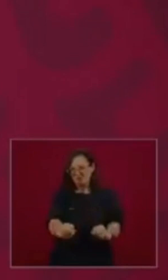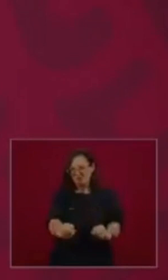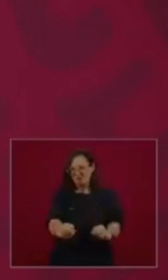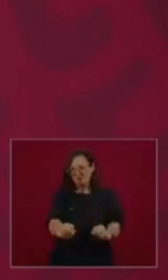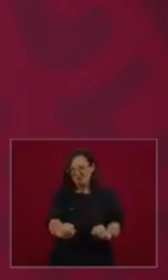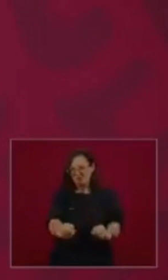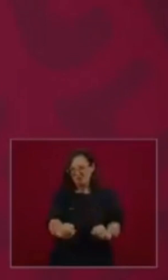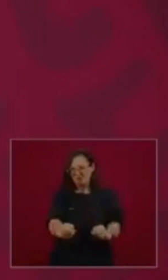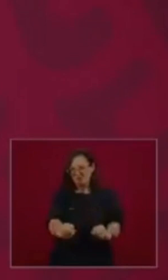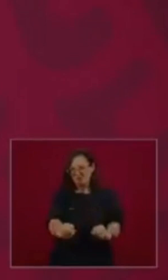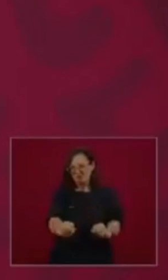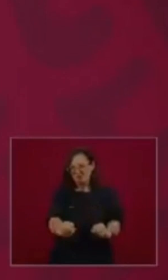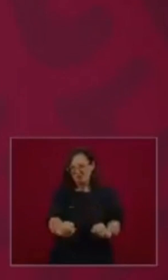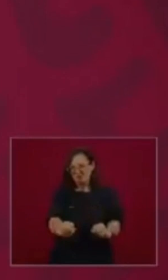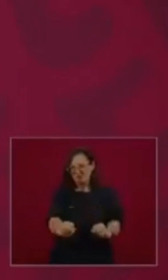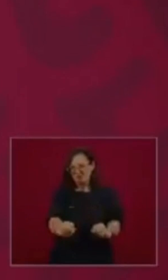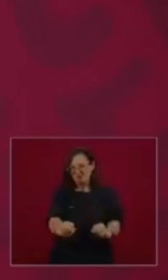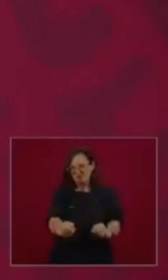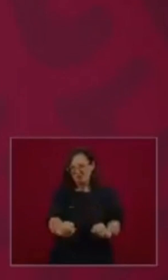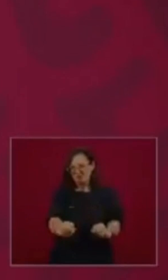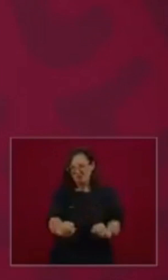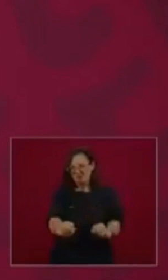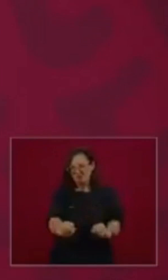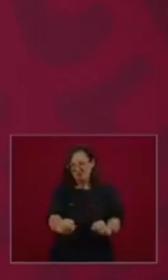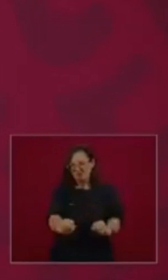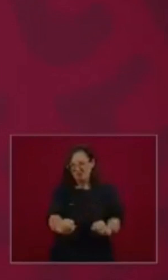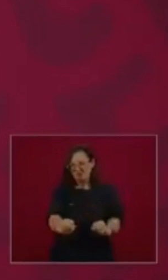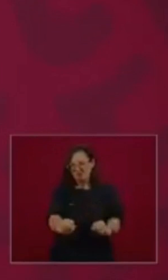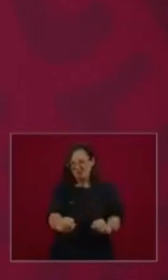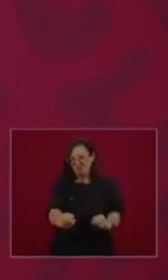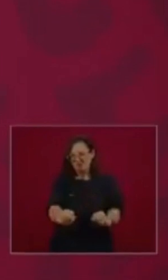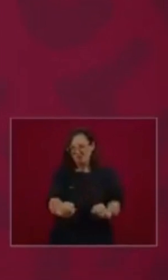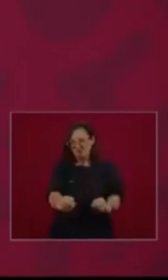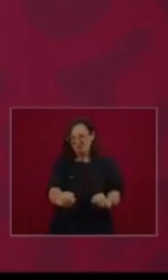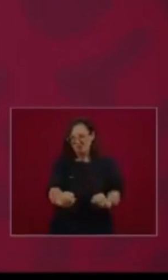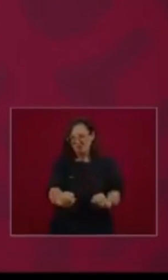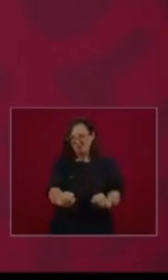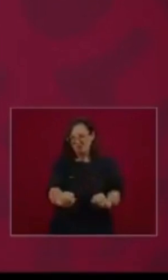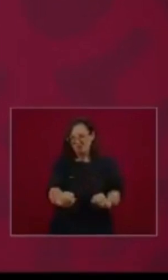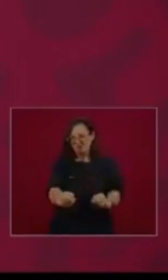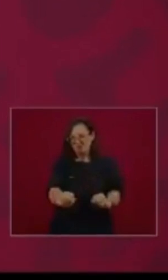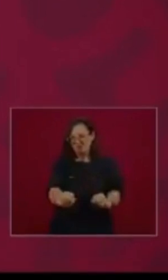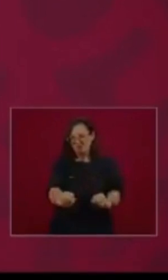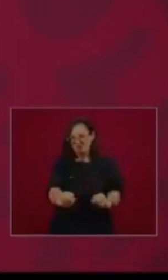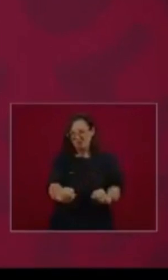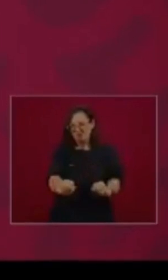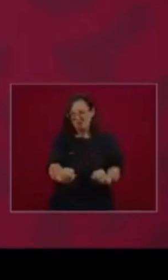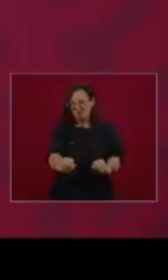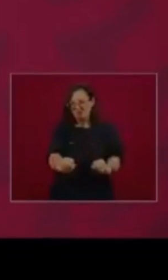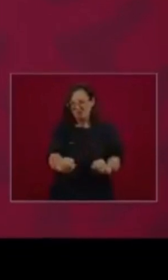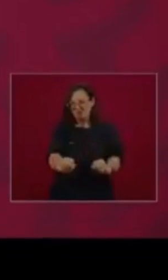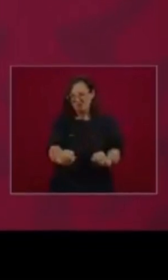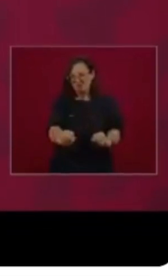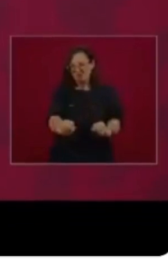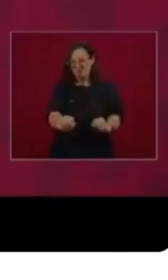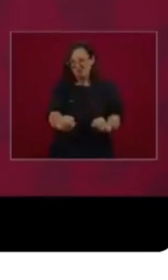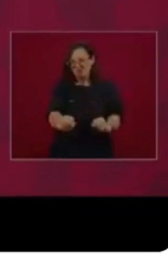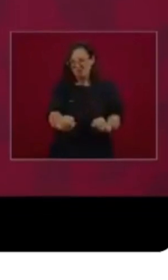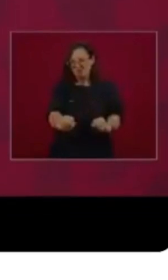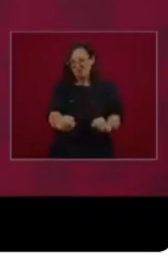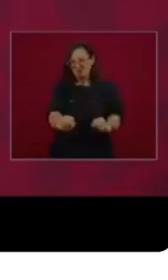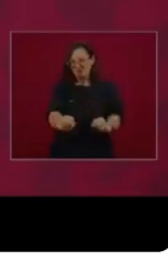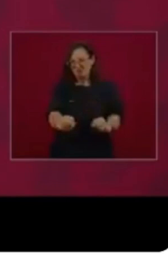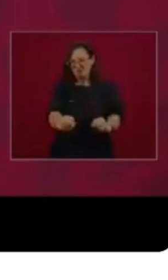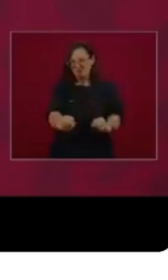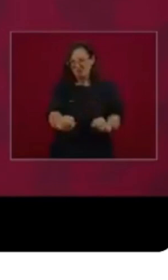estas supuestas clases impartidas por este padre. Pero como lo ha dicho el presidente Andrés Manuel López Obrador,